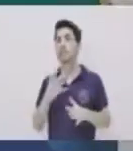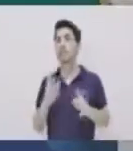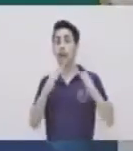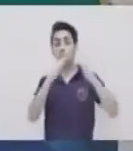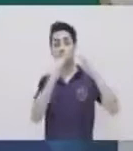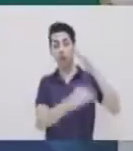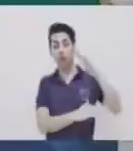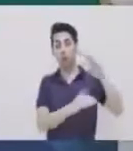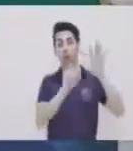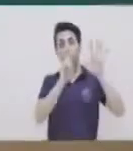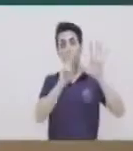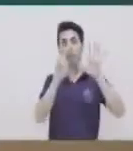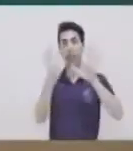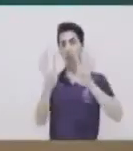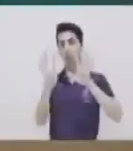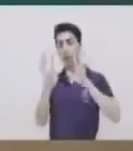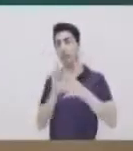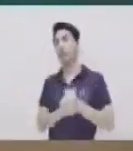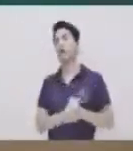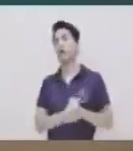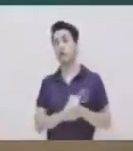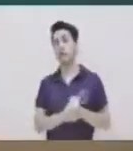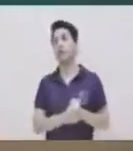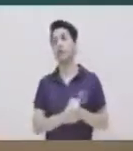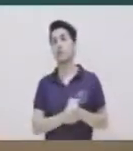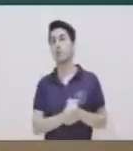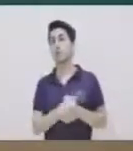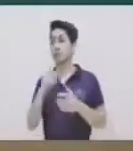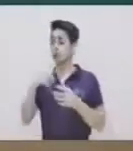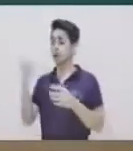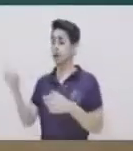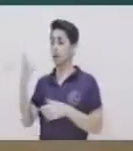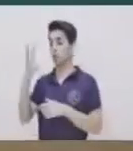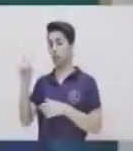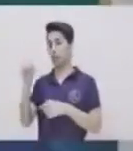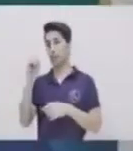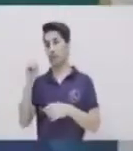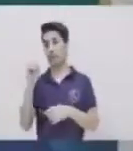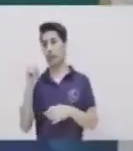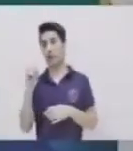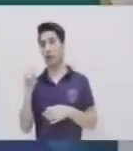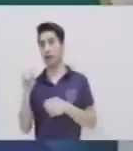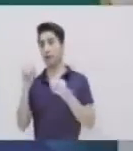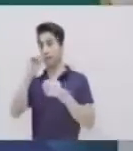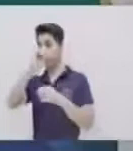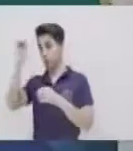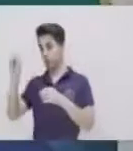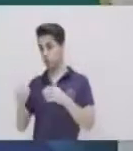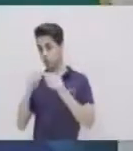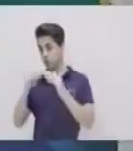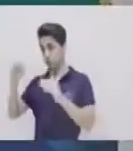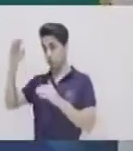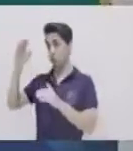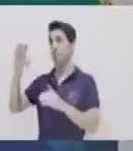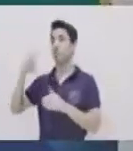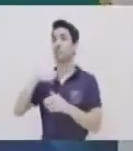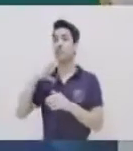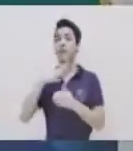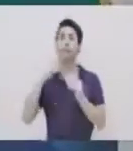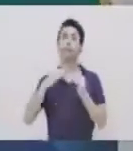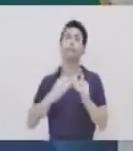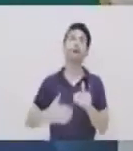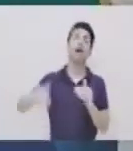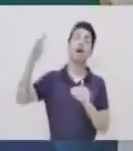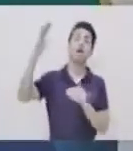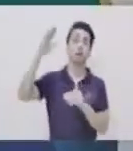una nota menor a 79 y el complemento de 60, que sería 40 para llegar a 100, el 40% de los datos